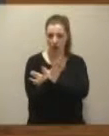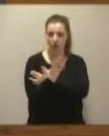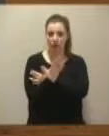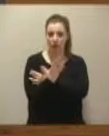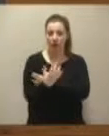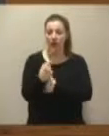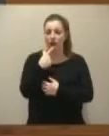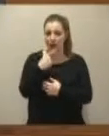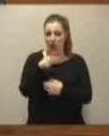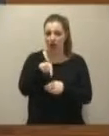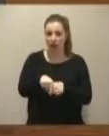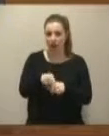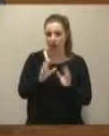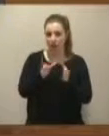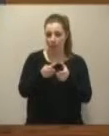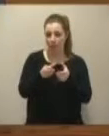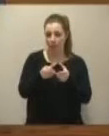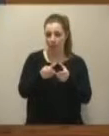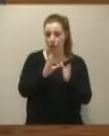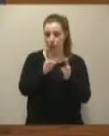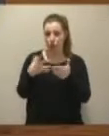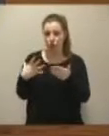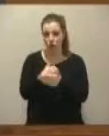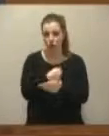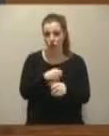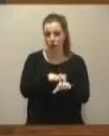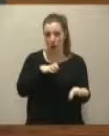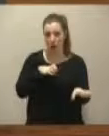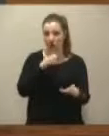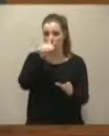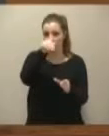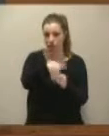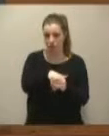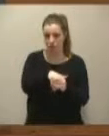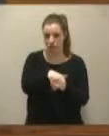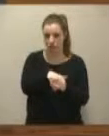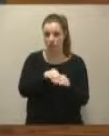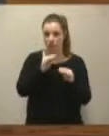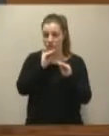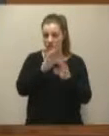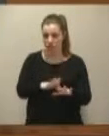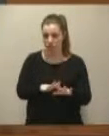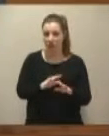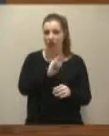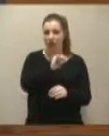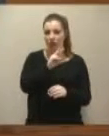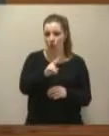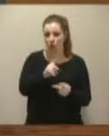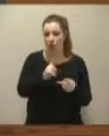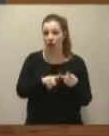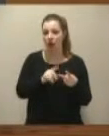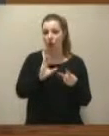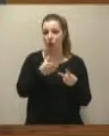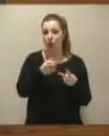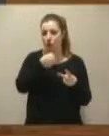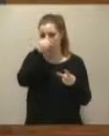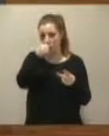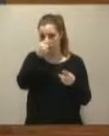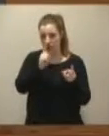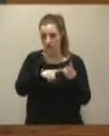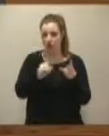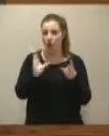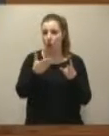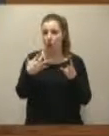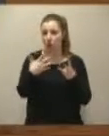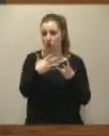mayoría absoluta de esta Cámara, al menos en su firma, por Izquierda Unida, por el Partido Socialista y por el Grupo Mixto,